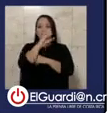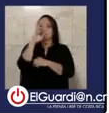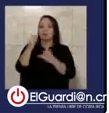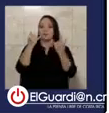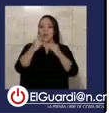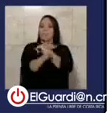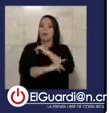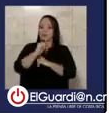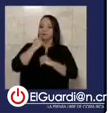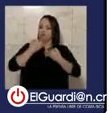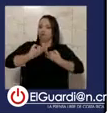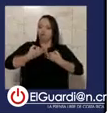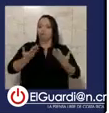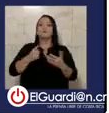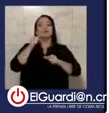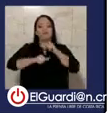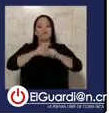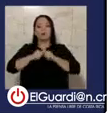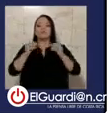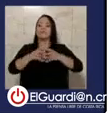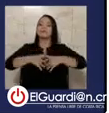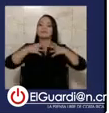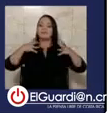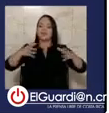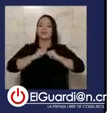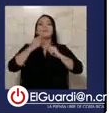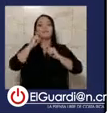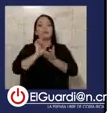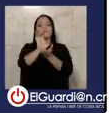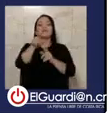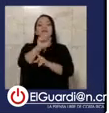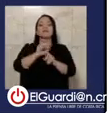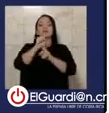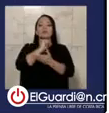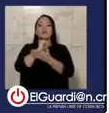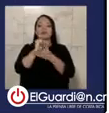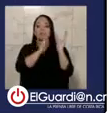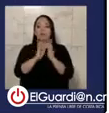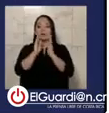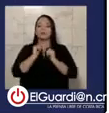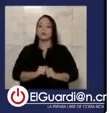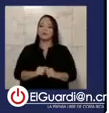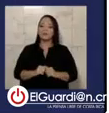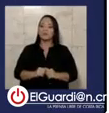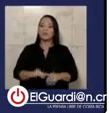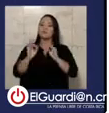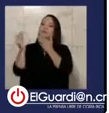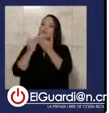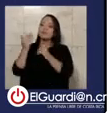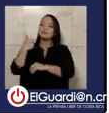serios del mundo y que mayor esfuerzo están haciendo en la contención del crimen organizado. Muchas gracias, señor